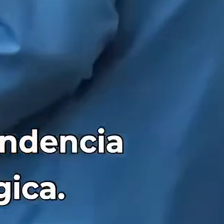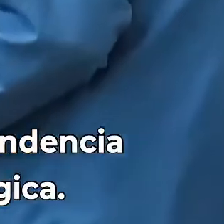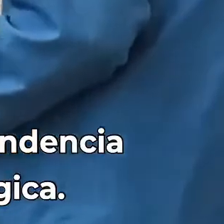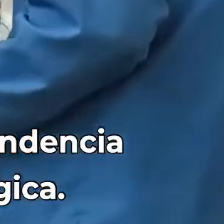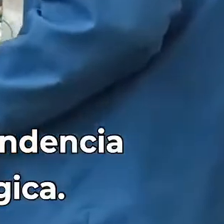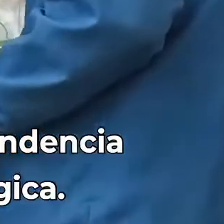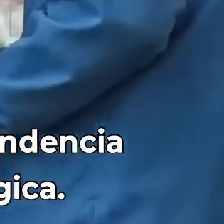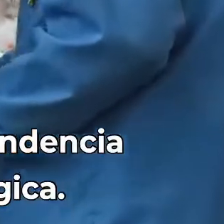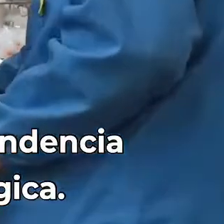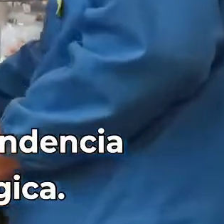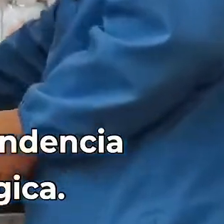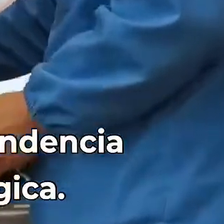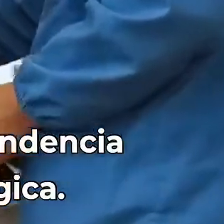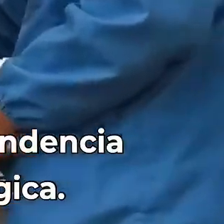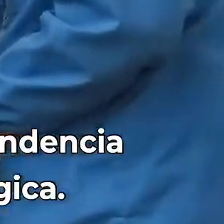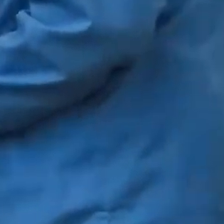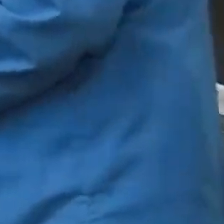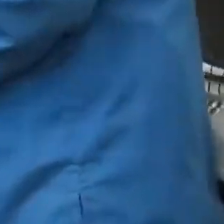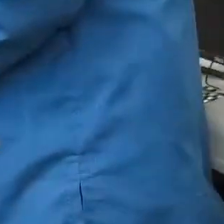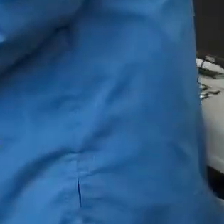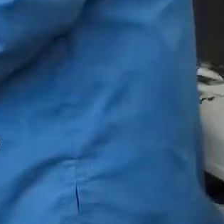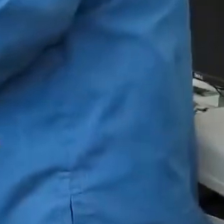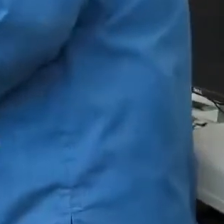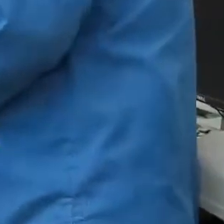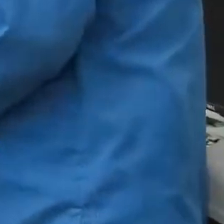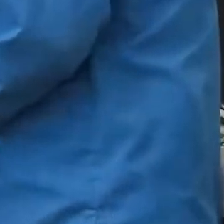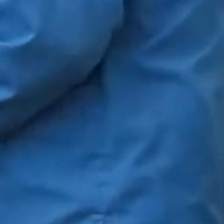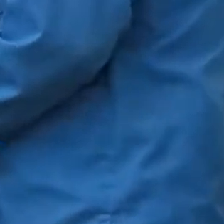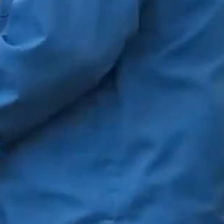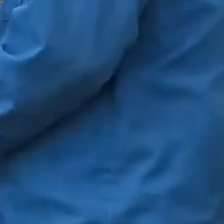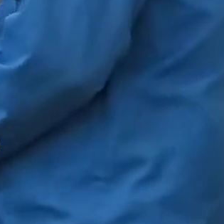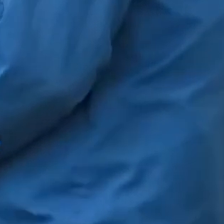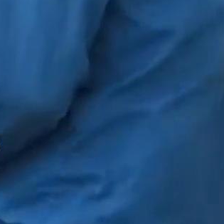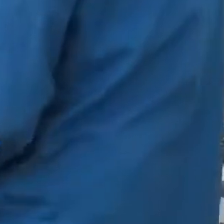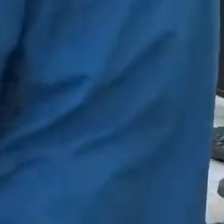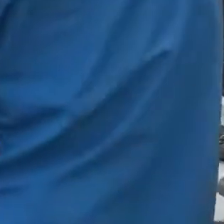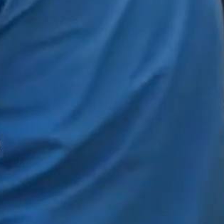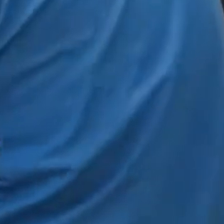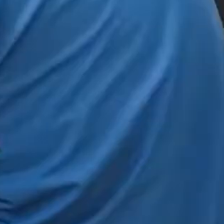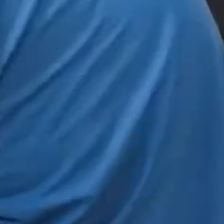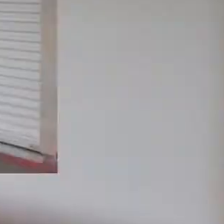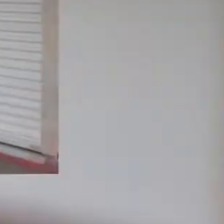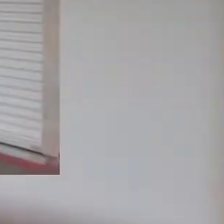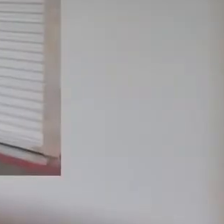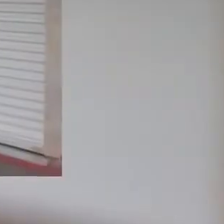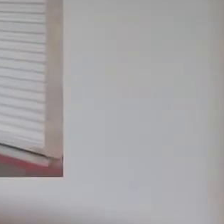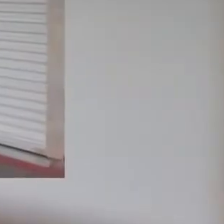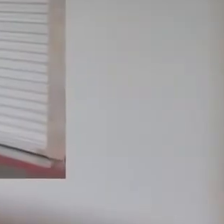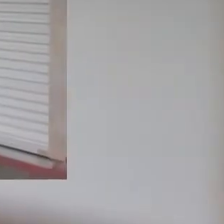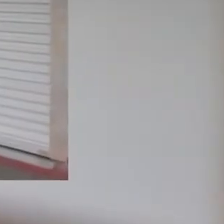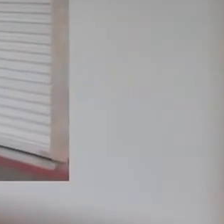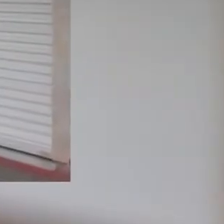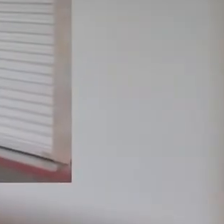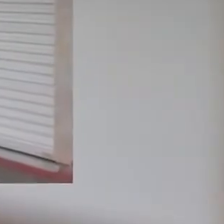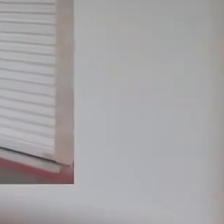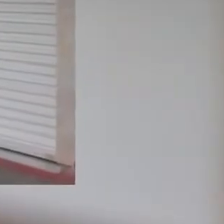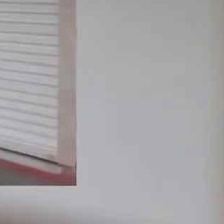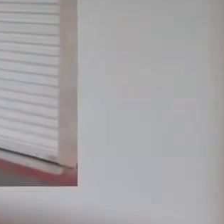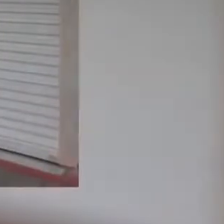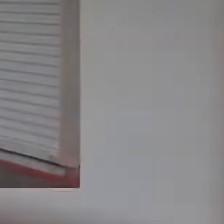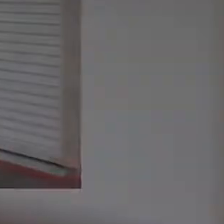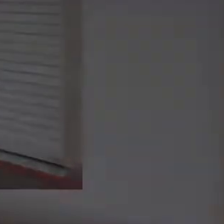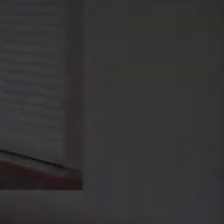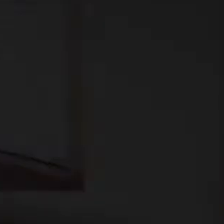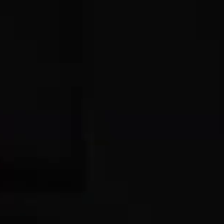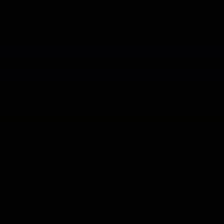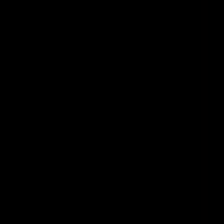independencia y soberanía científica y tecnológica. Significan el nacimiento de una industria nacional para salvar vidas.